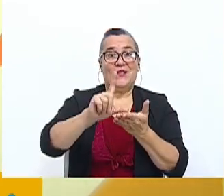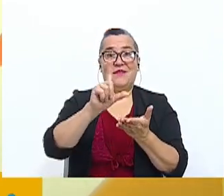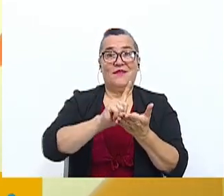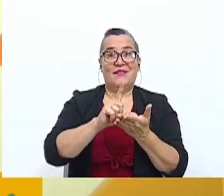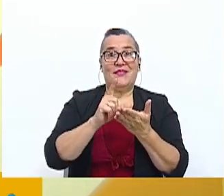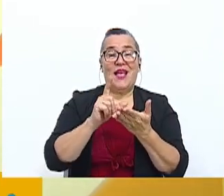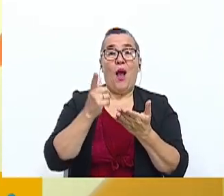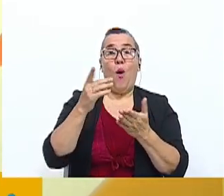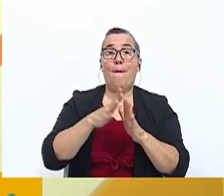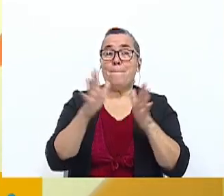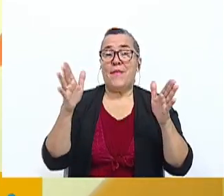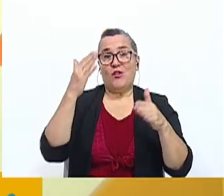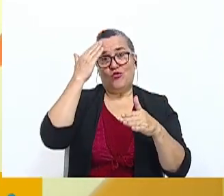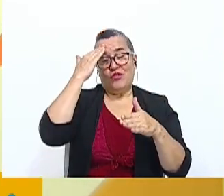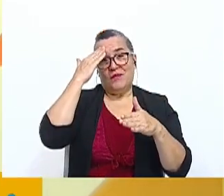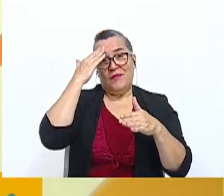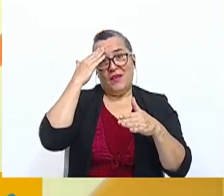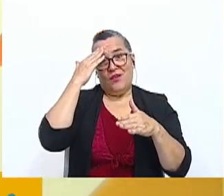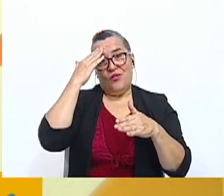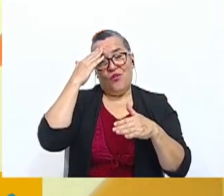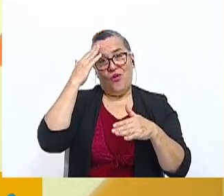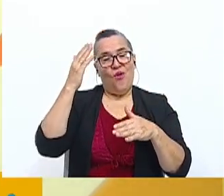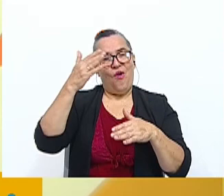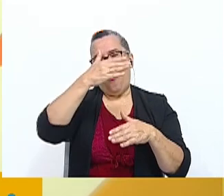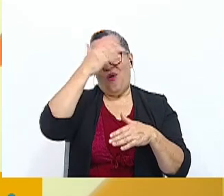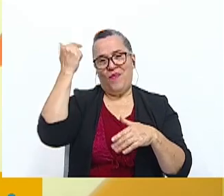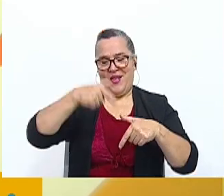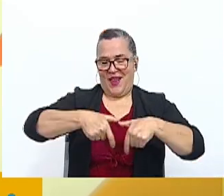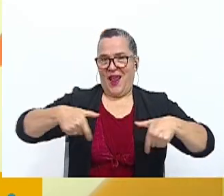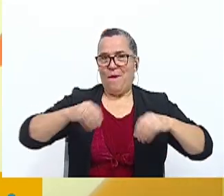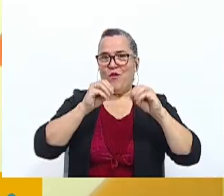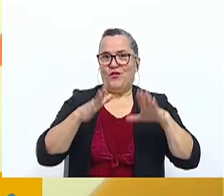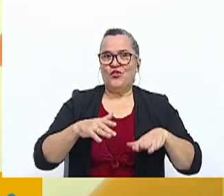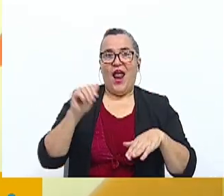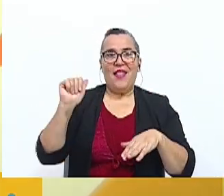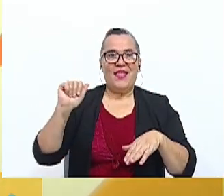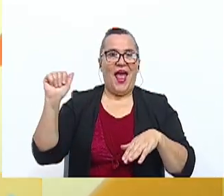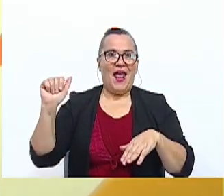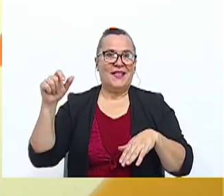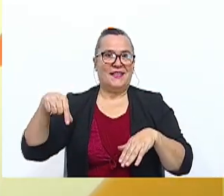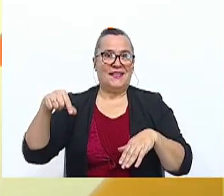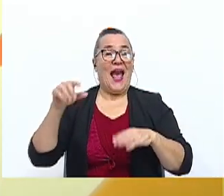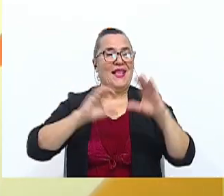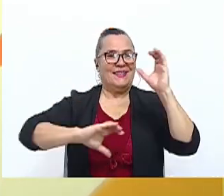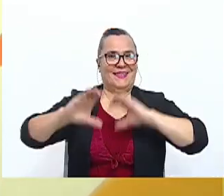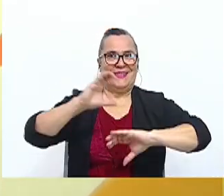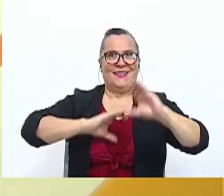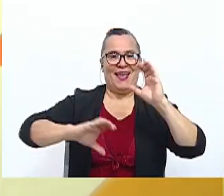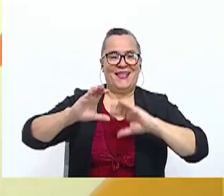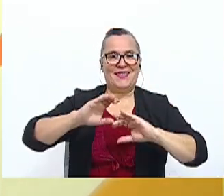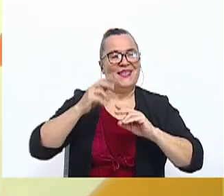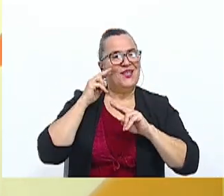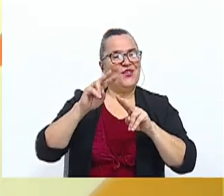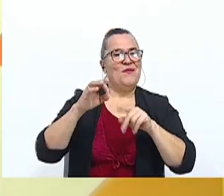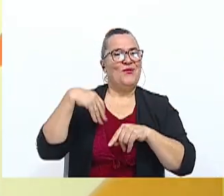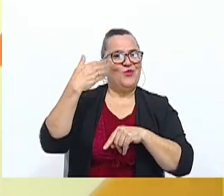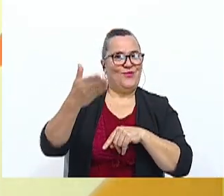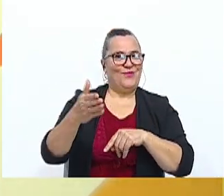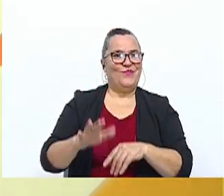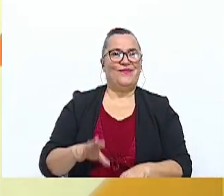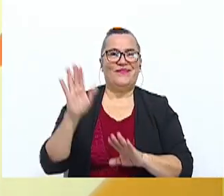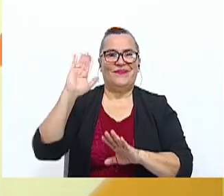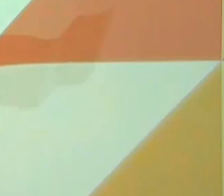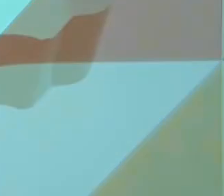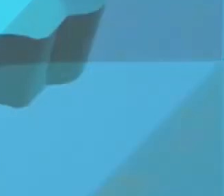a seguir ampliando conocimientos sobre el átomo. No olviden, soy la profesora Andrea Arias Quesada de Ciencias y nos vemos pronto. Hasta luego.